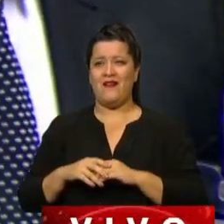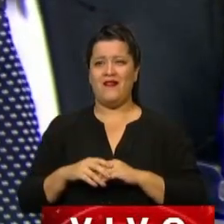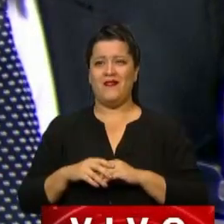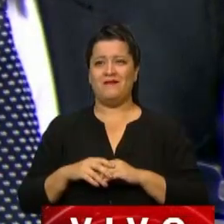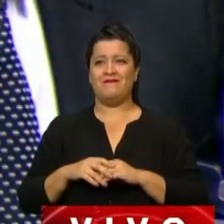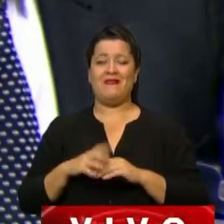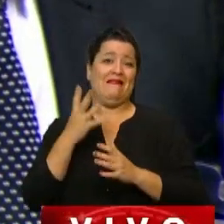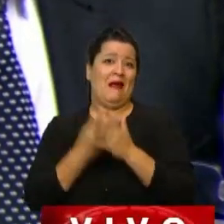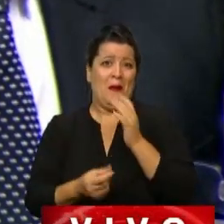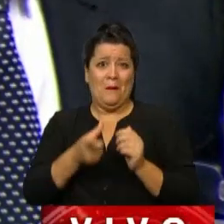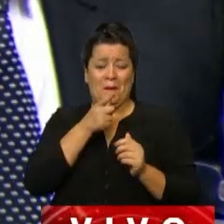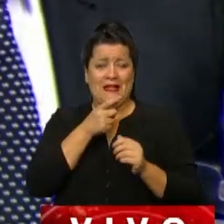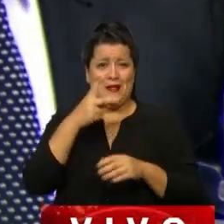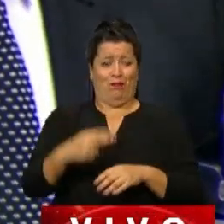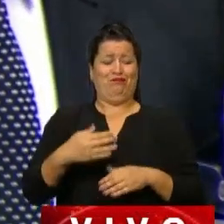Llegó presidente y me cortó la palabra.